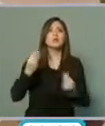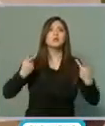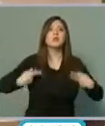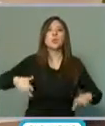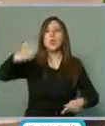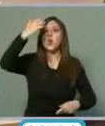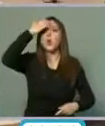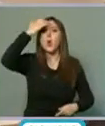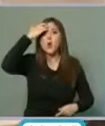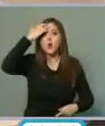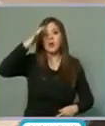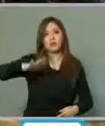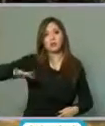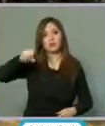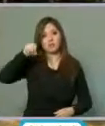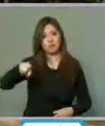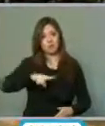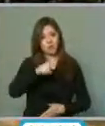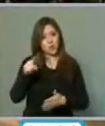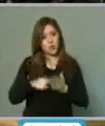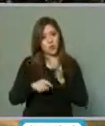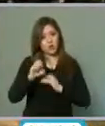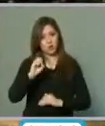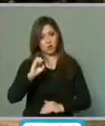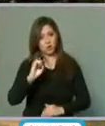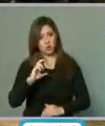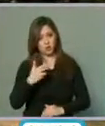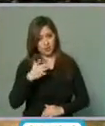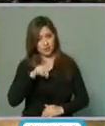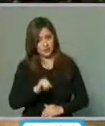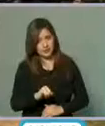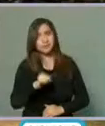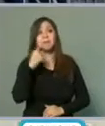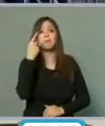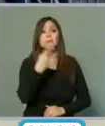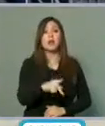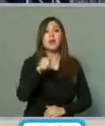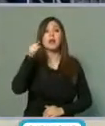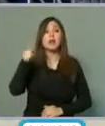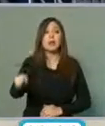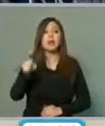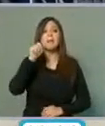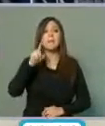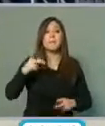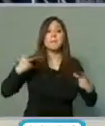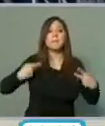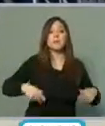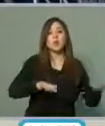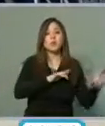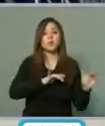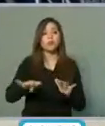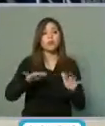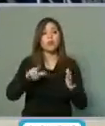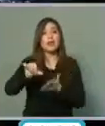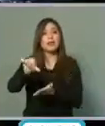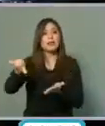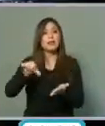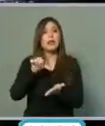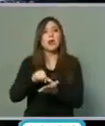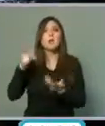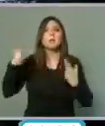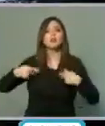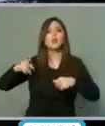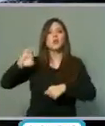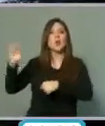Allá en Sochi. Por eso Sochi también es el centro, pero más del turismo europeo. Yo invito a los mexicanos de